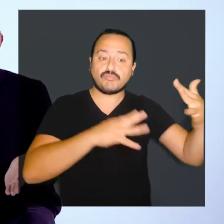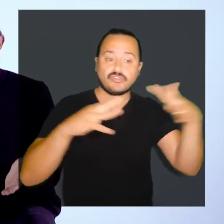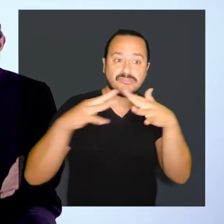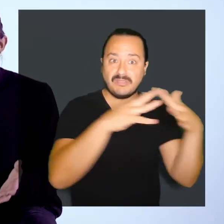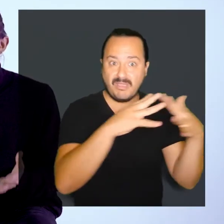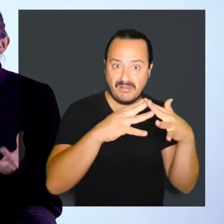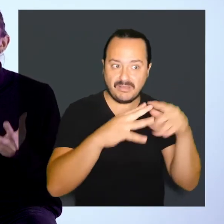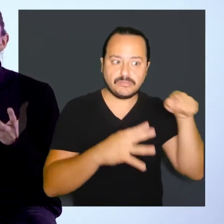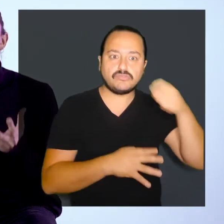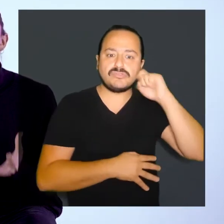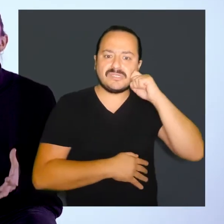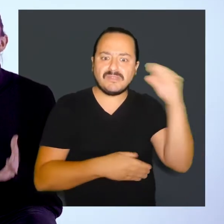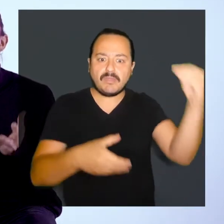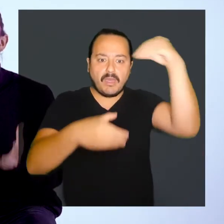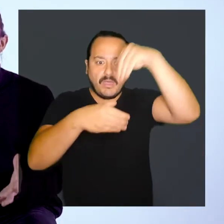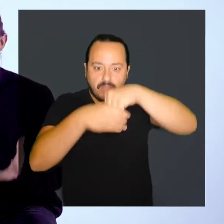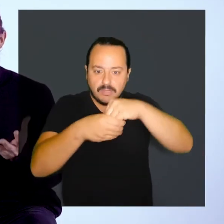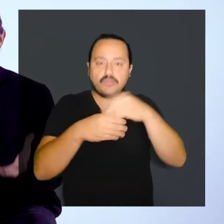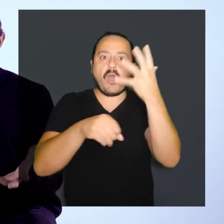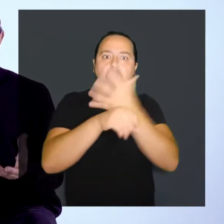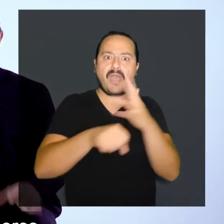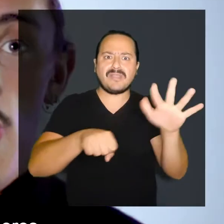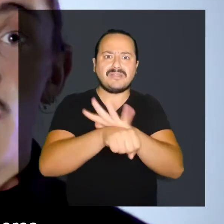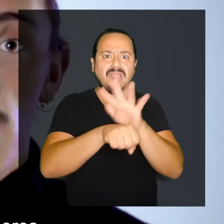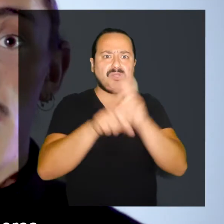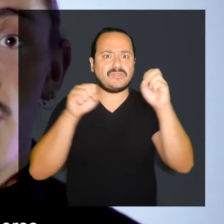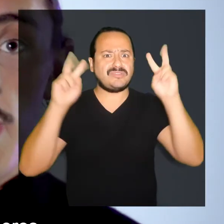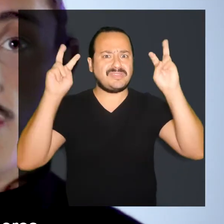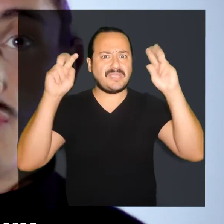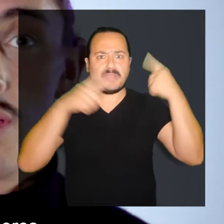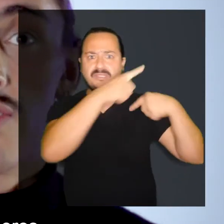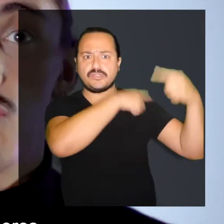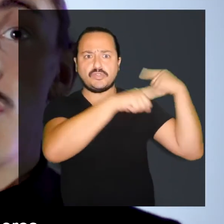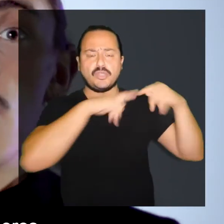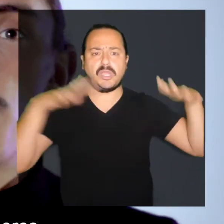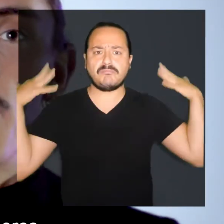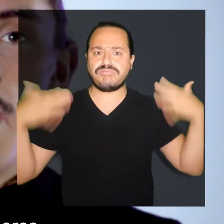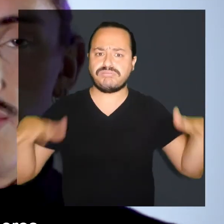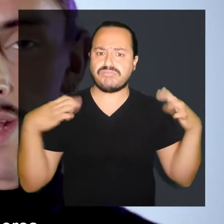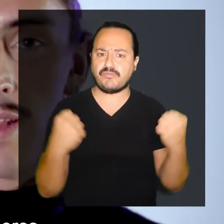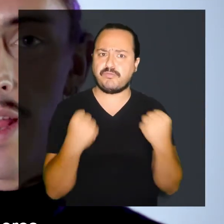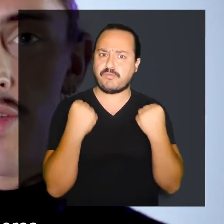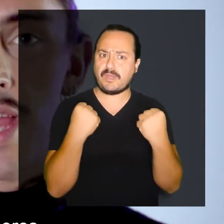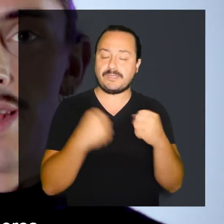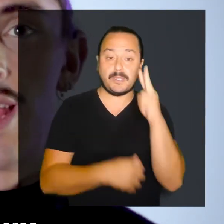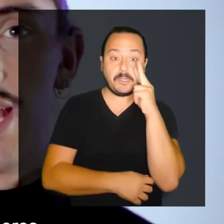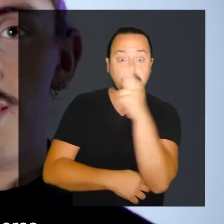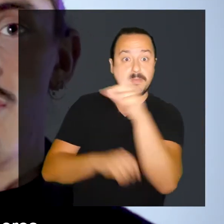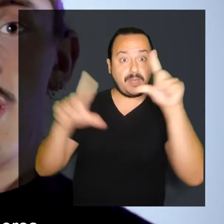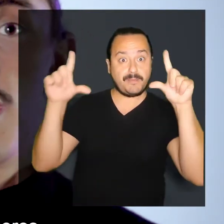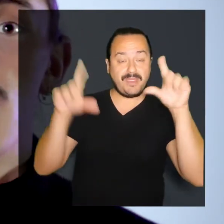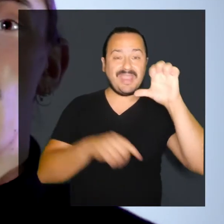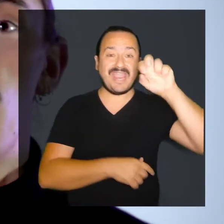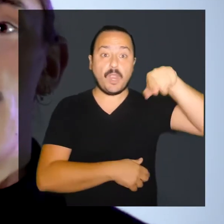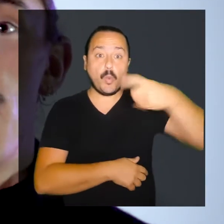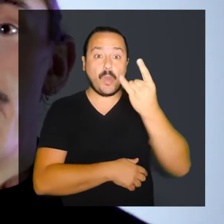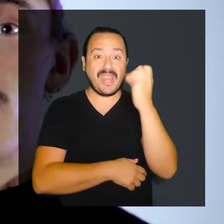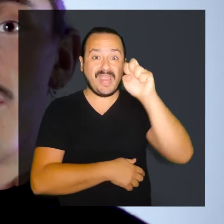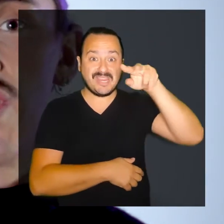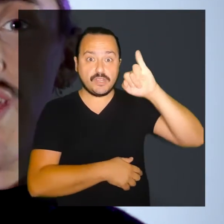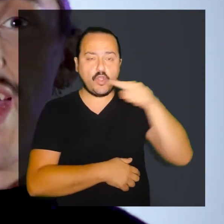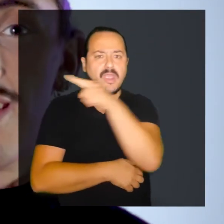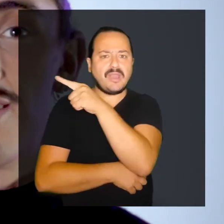Por lo tanto, tiene un contenido histórico bastante potente. Eugenio Ionesco es uno de los primeros en desarrollar este género y su obra